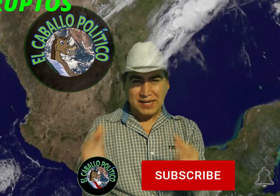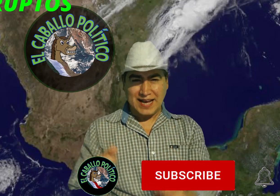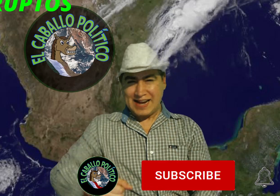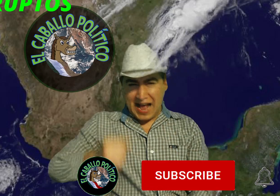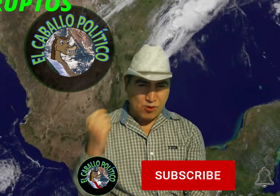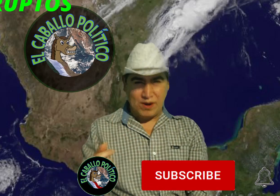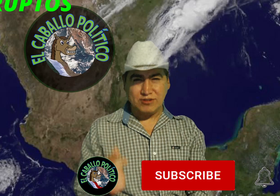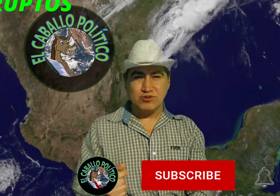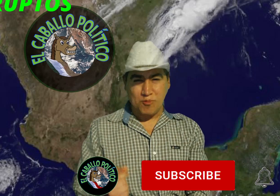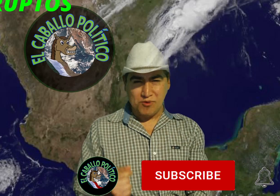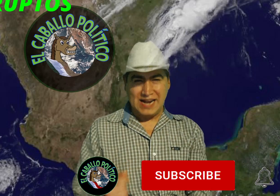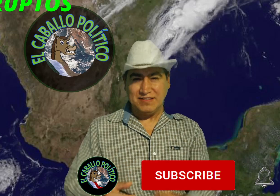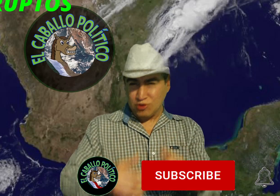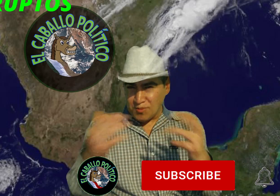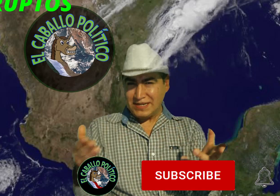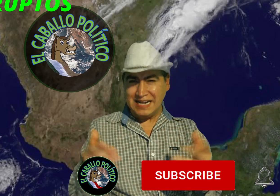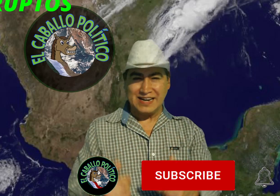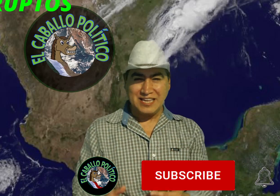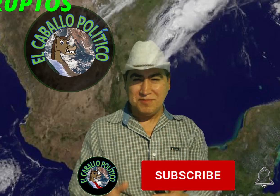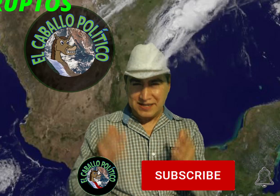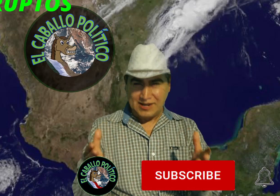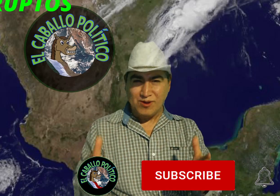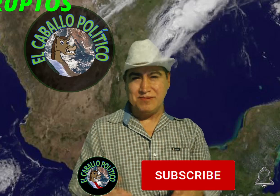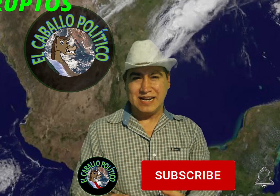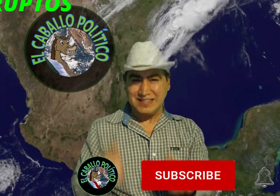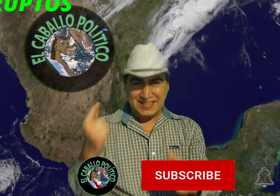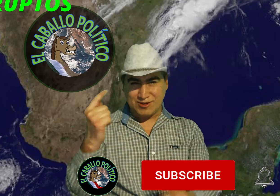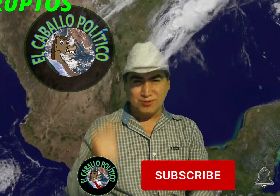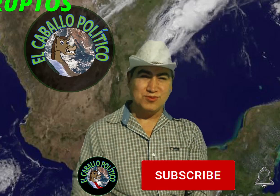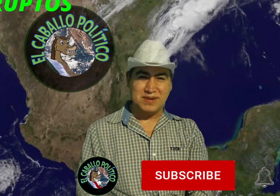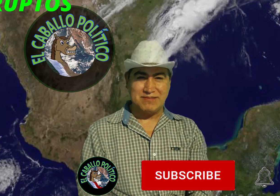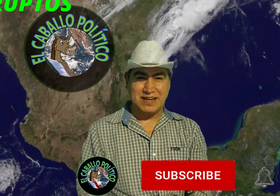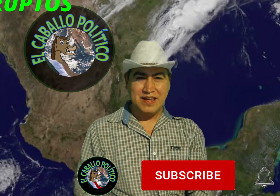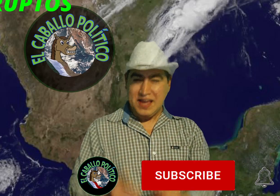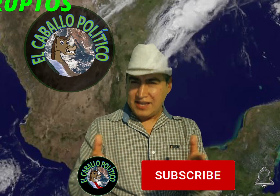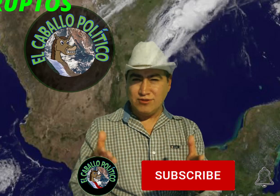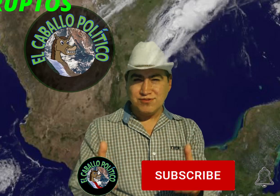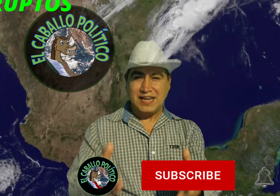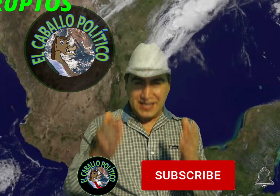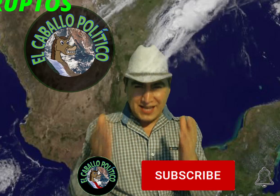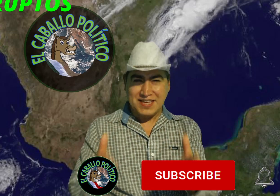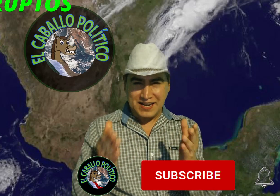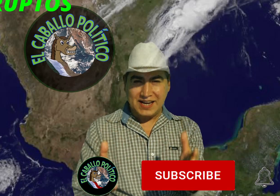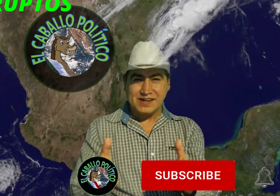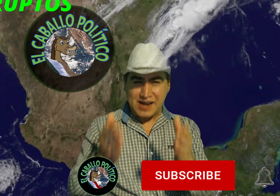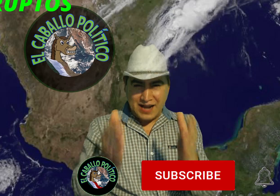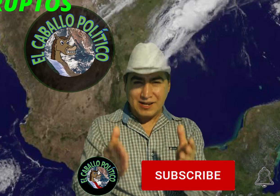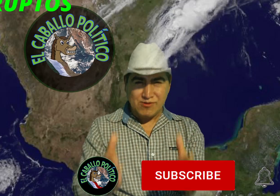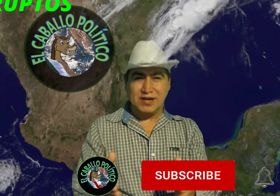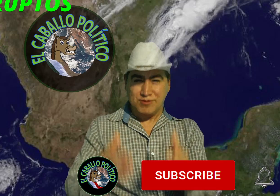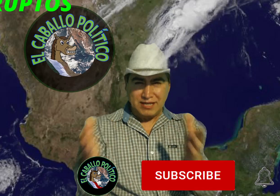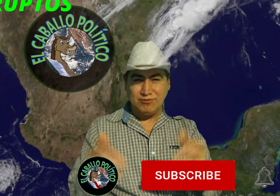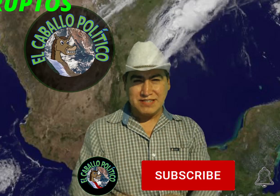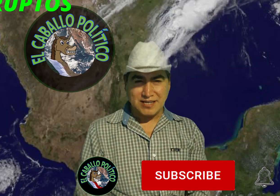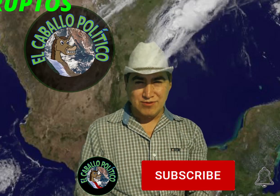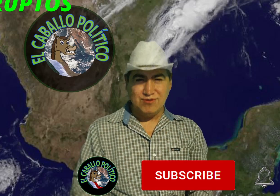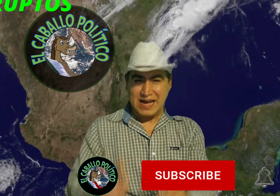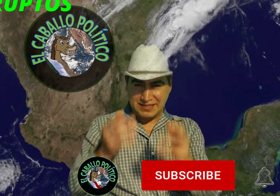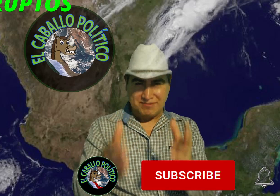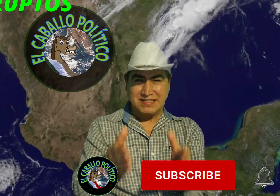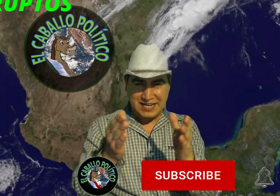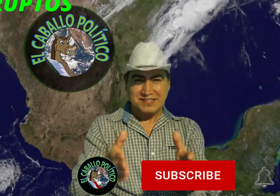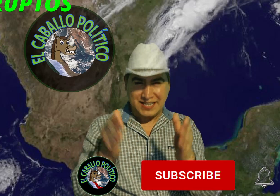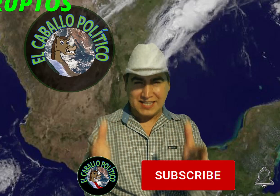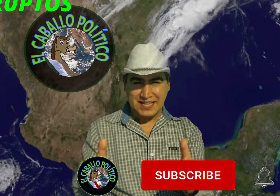pretendiendo aplicar acuerdos populares como en el régimen neoliberal se acostumbraba. Ellos querían llegar al acuerdo en un desayuno